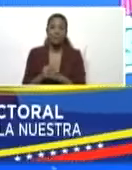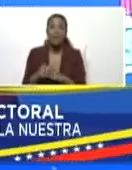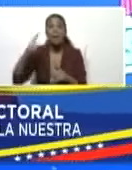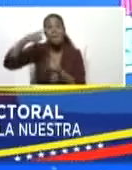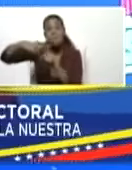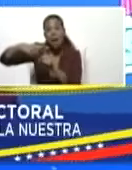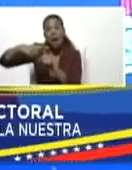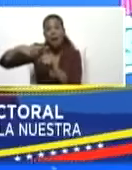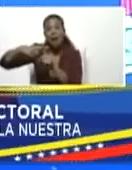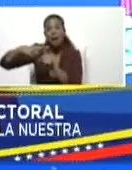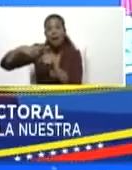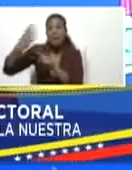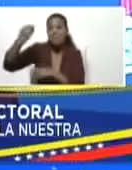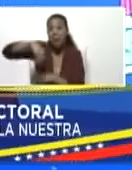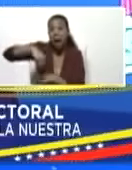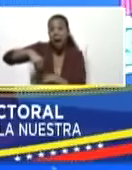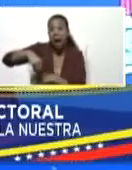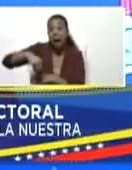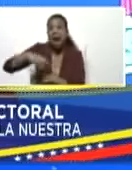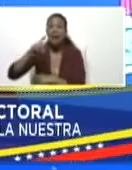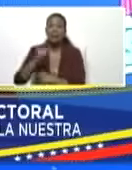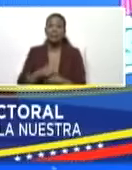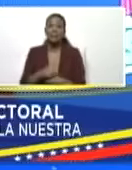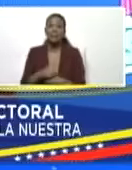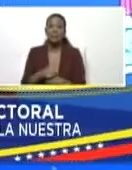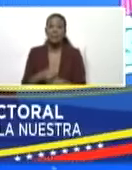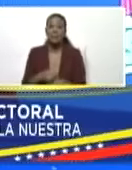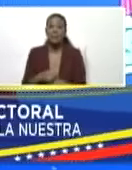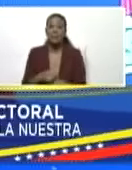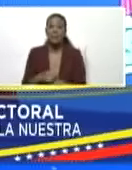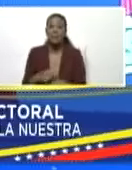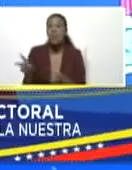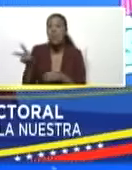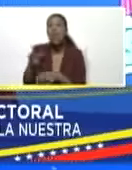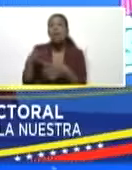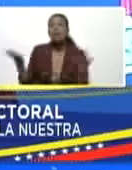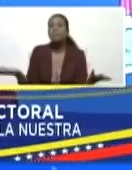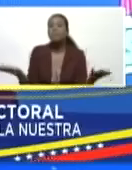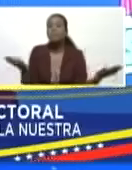más DB. Igual,